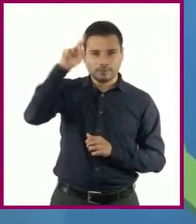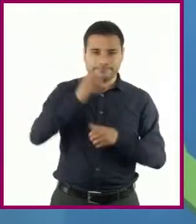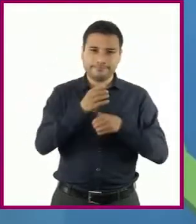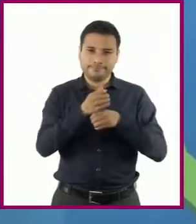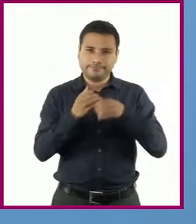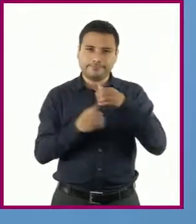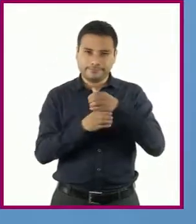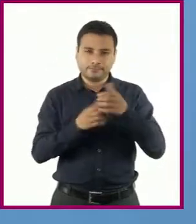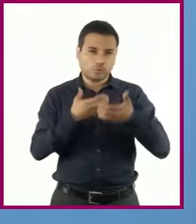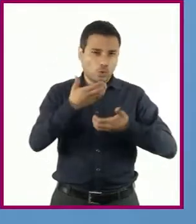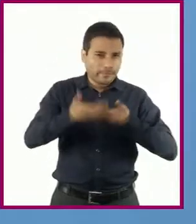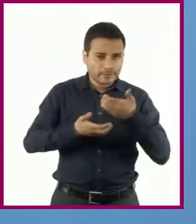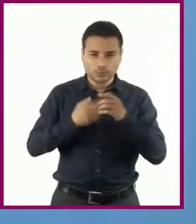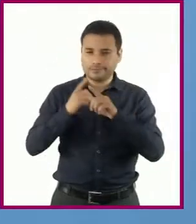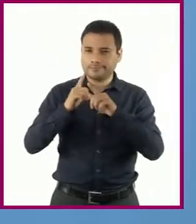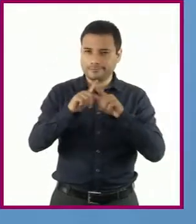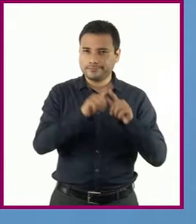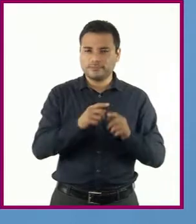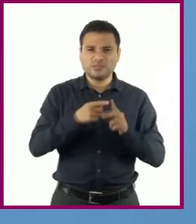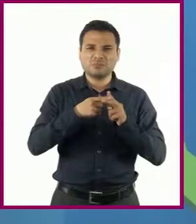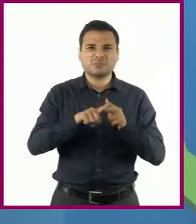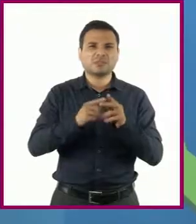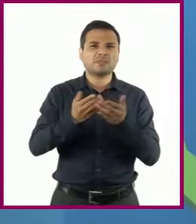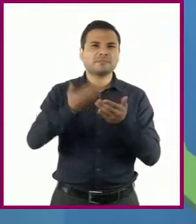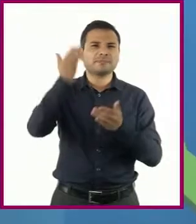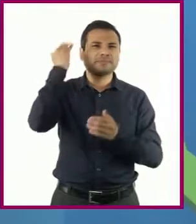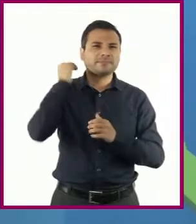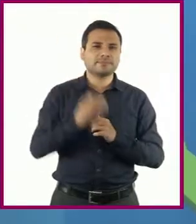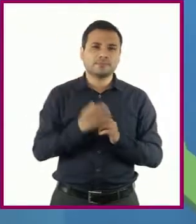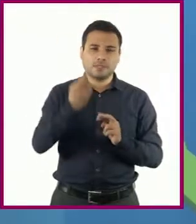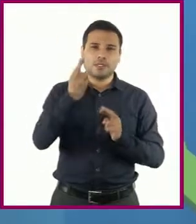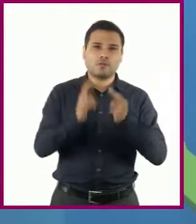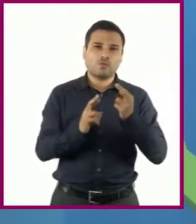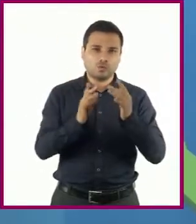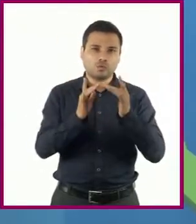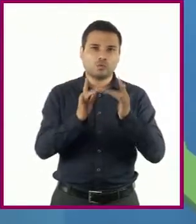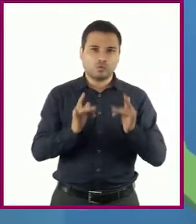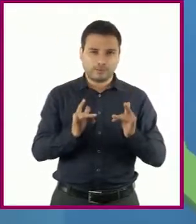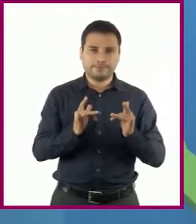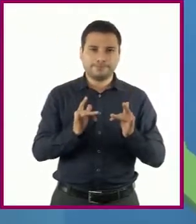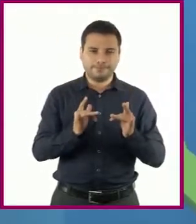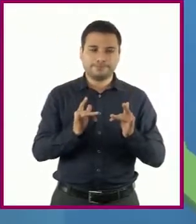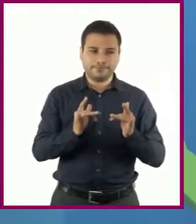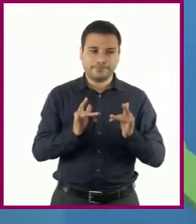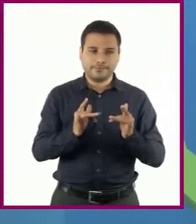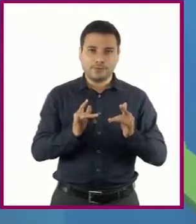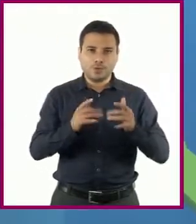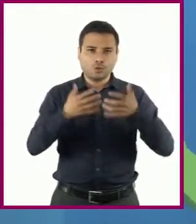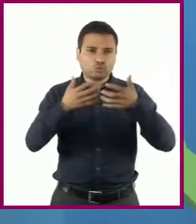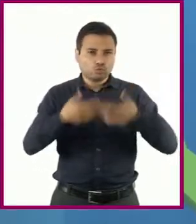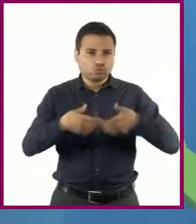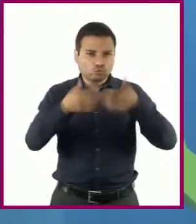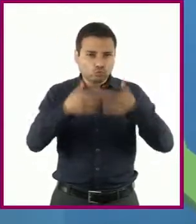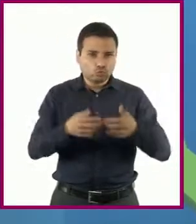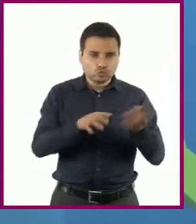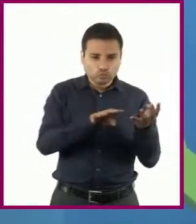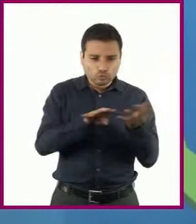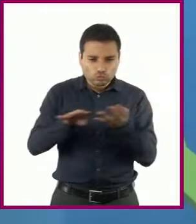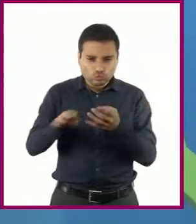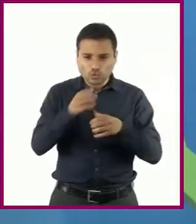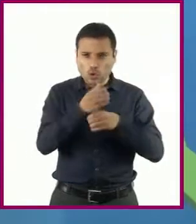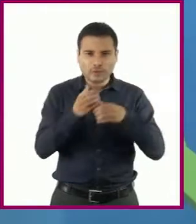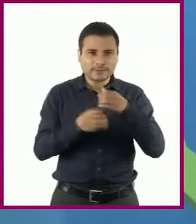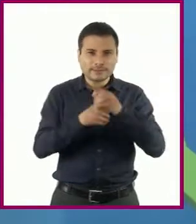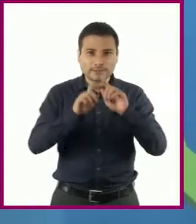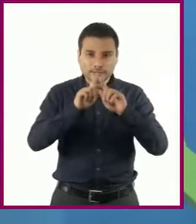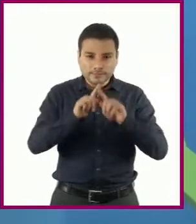comercialización de bienes. Sus comienzos se remontan a la Revolución Industrial, en donde la producción en serie abrió la posibilidad de